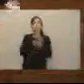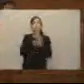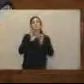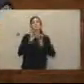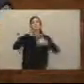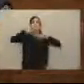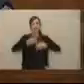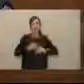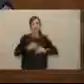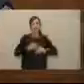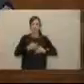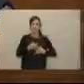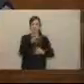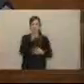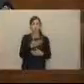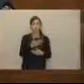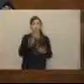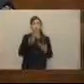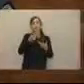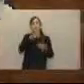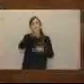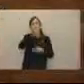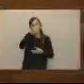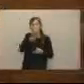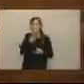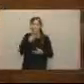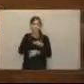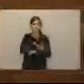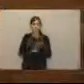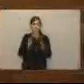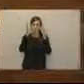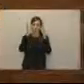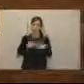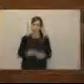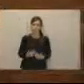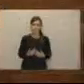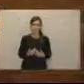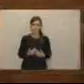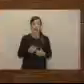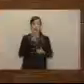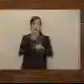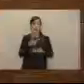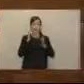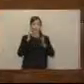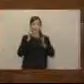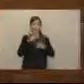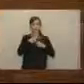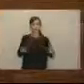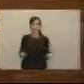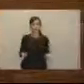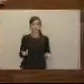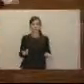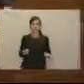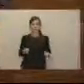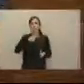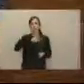socialistas en este asunto en concreto han perdido. Es cierto que los tiempos no son los que eran y de nada sirve seguir